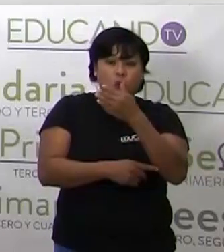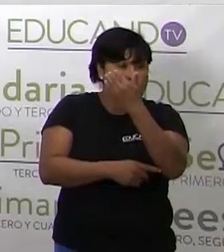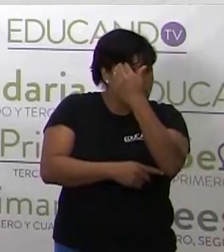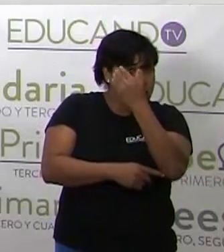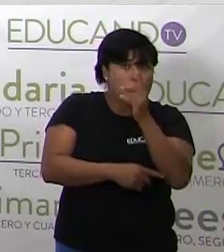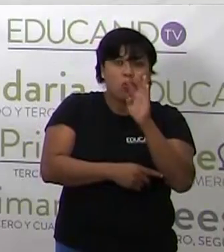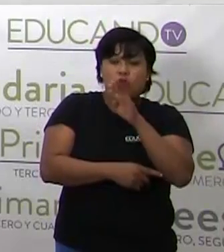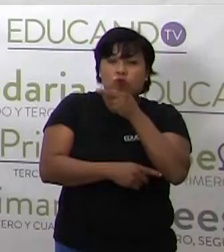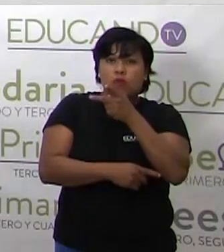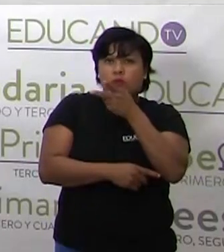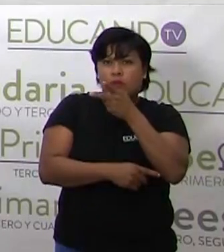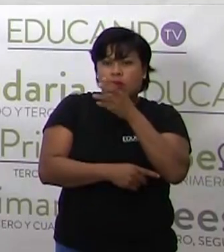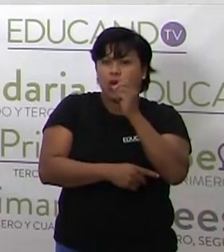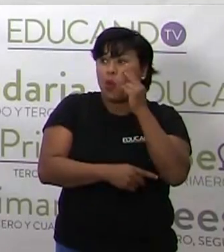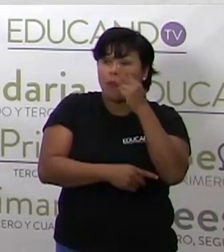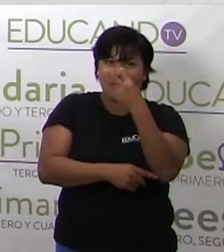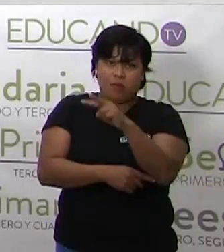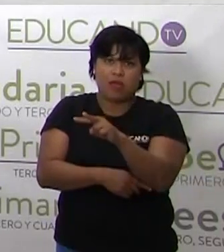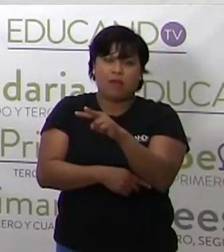padre se diera cuenta.